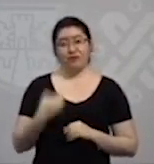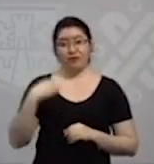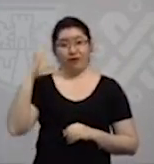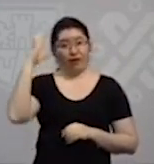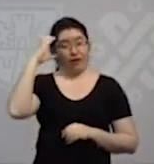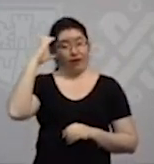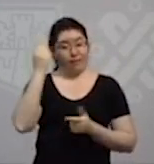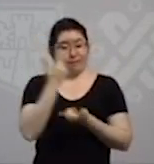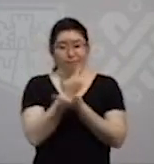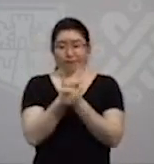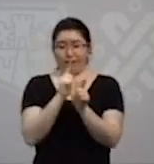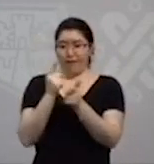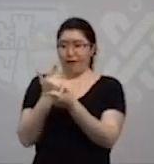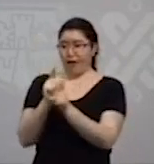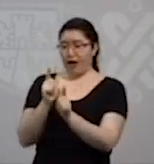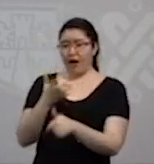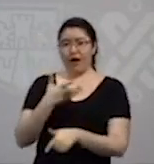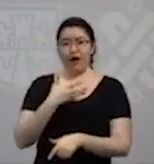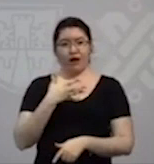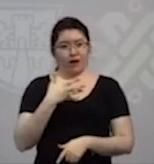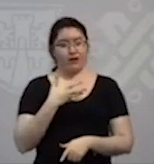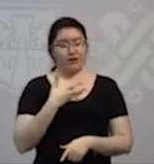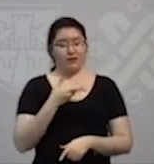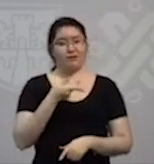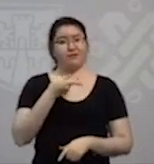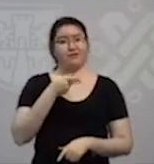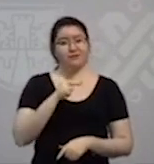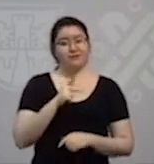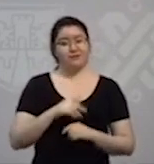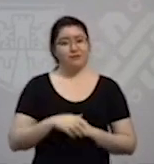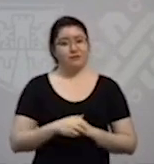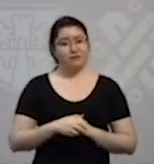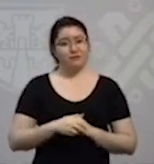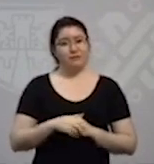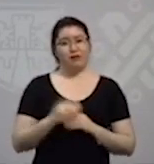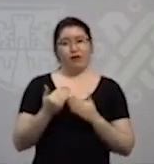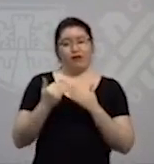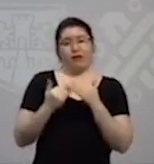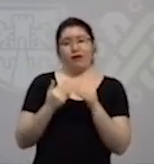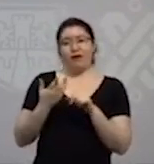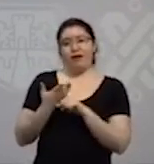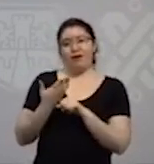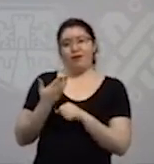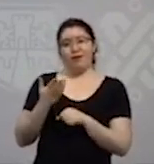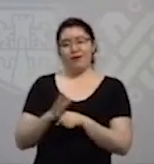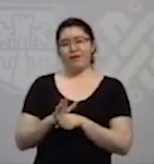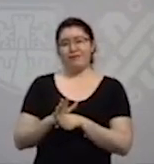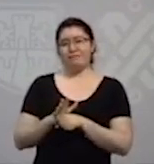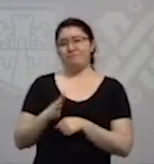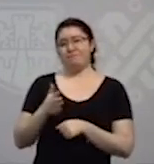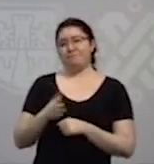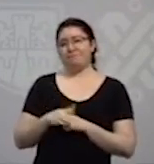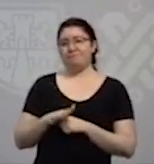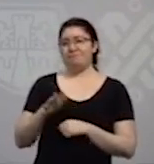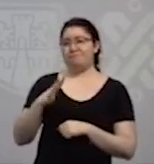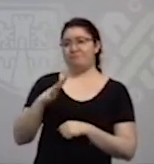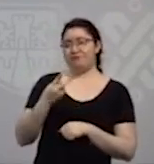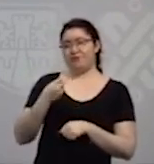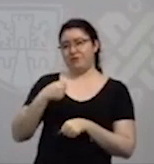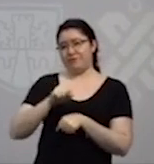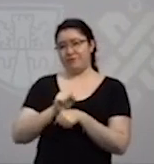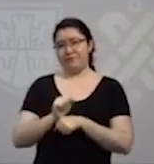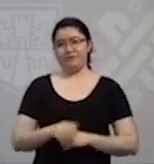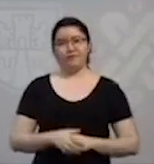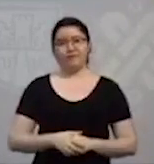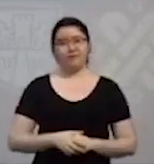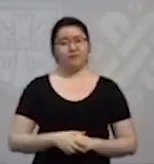los hospitales, aunque con una tasa menor a la que tuvimos hace pues prácticamente 2 semanas.